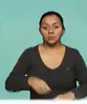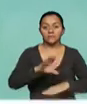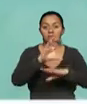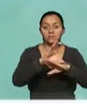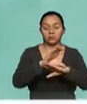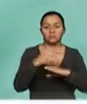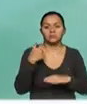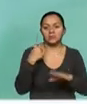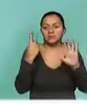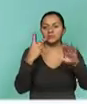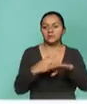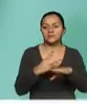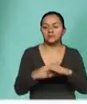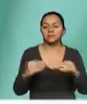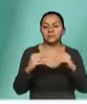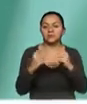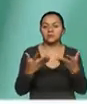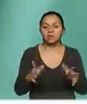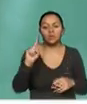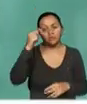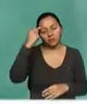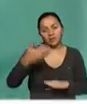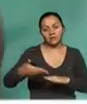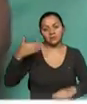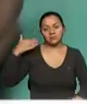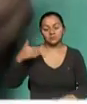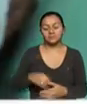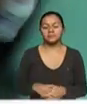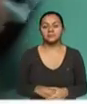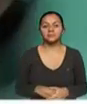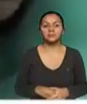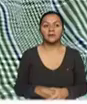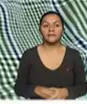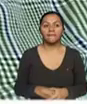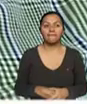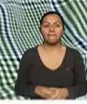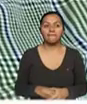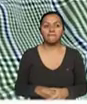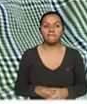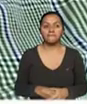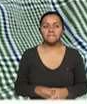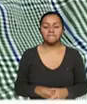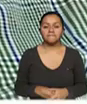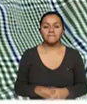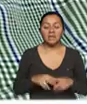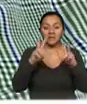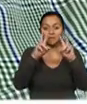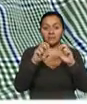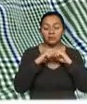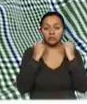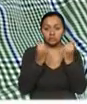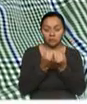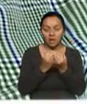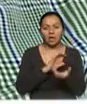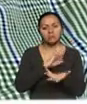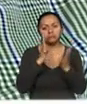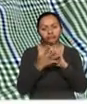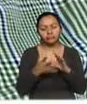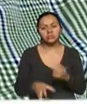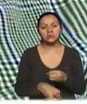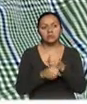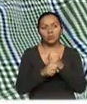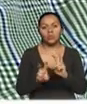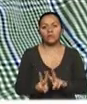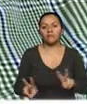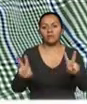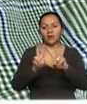supera 6 veces la realizada por gobiernos anteriores. Sus ejecutorias sociales, su transformación de la seguridad, la valoración